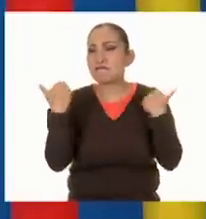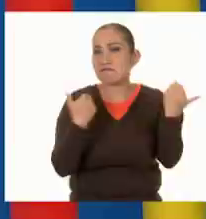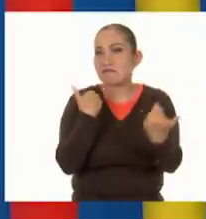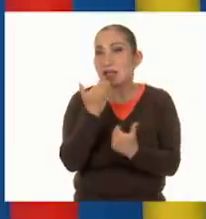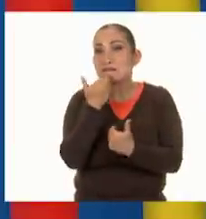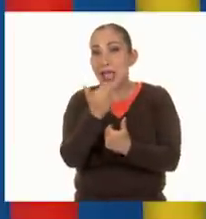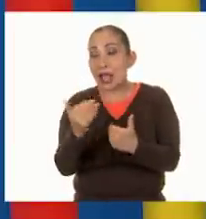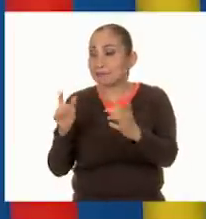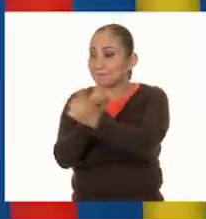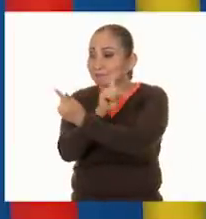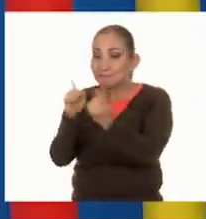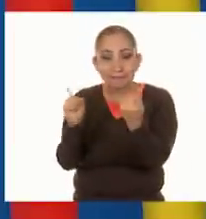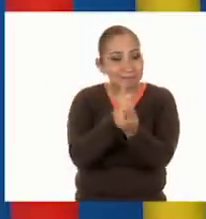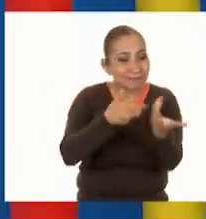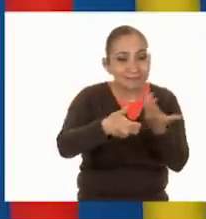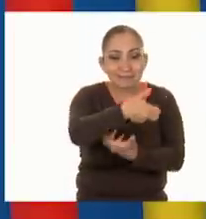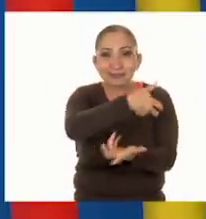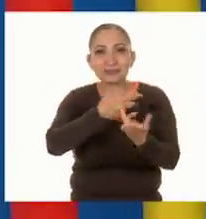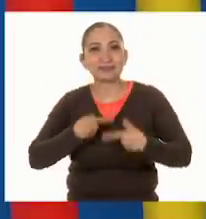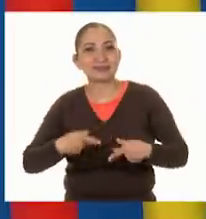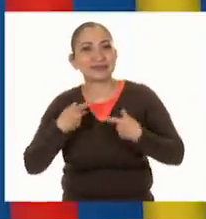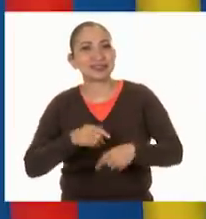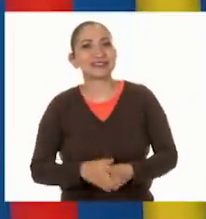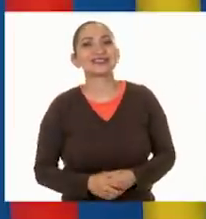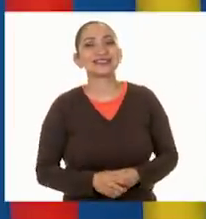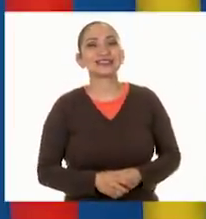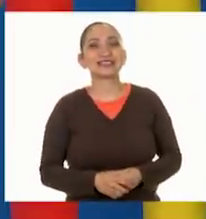de relacionarte y convivir con las personas.